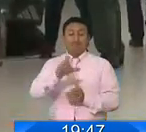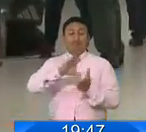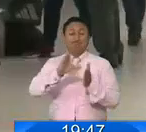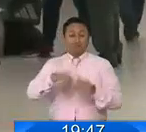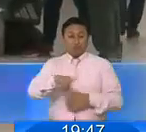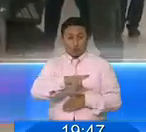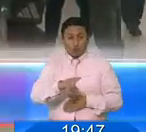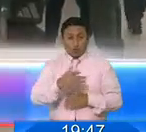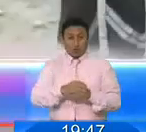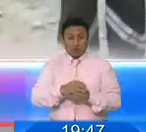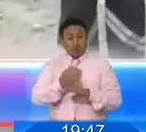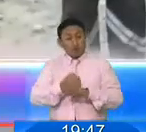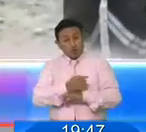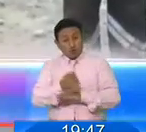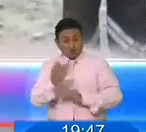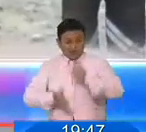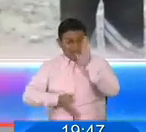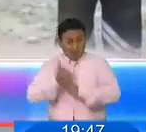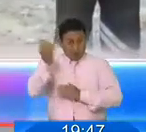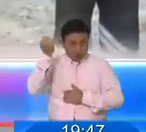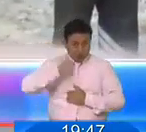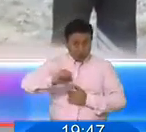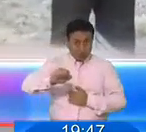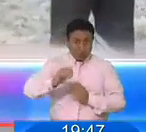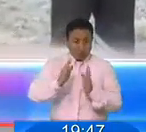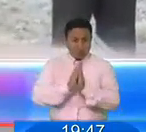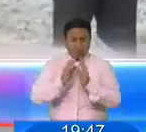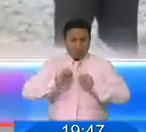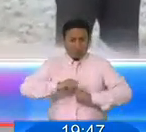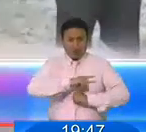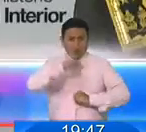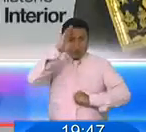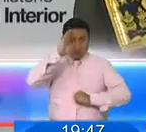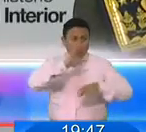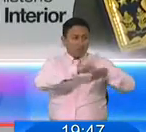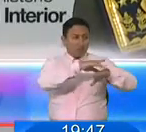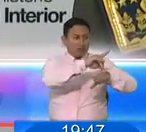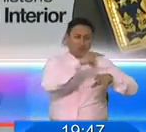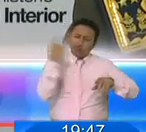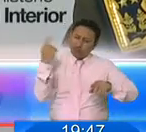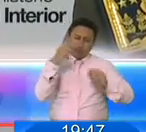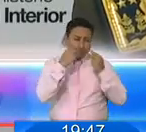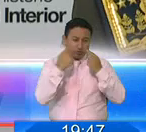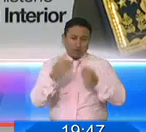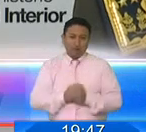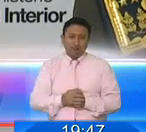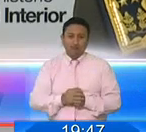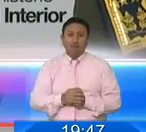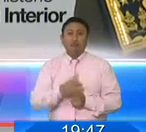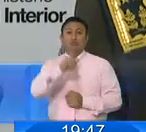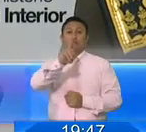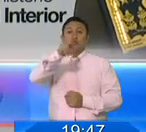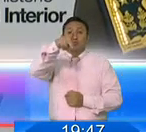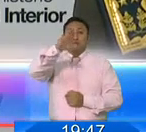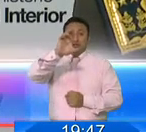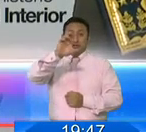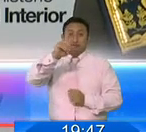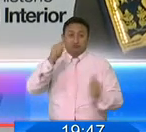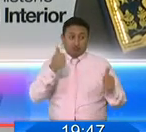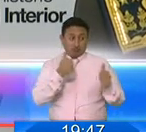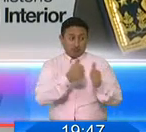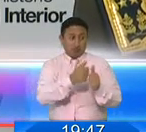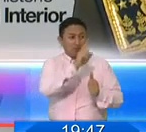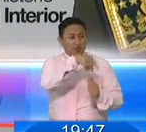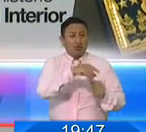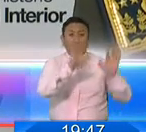ciudadanía que en caso de salir de viaje se acojan al encargo de domicilio el único requisito de acercarse a la upc más cercana